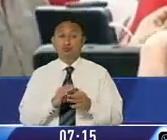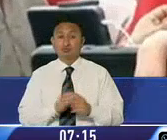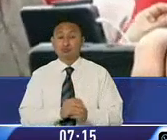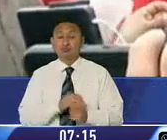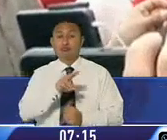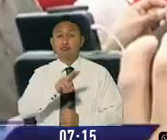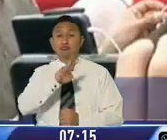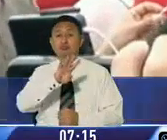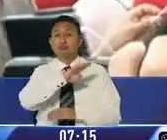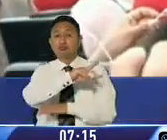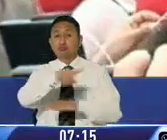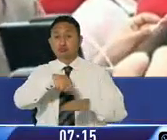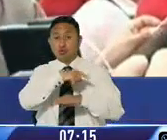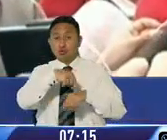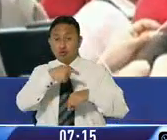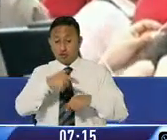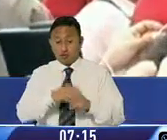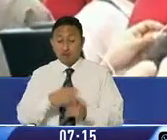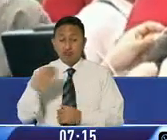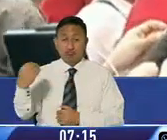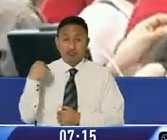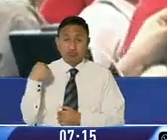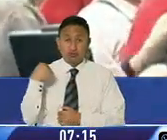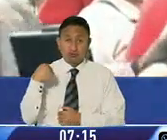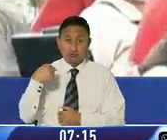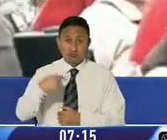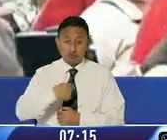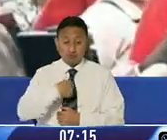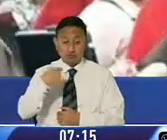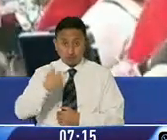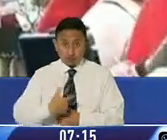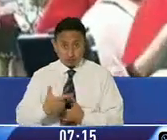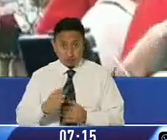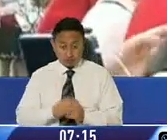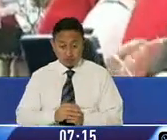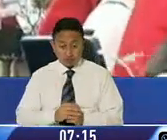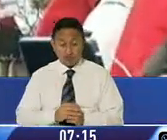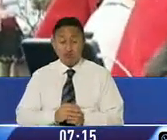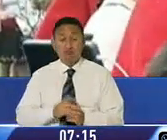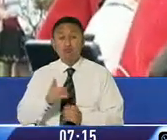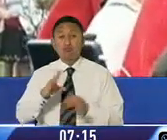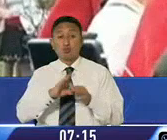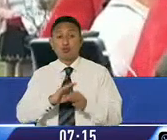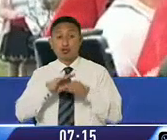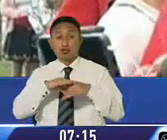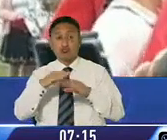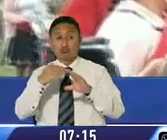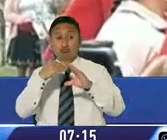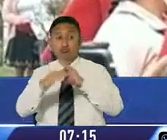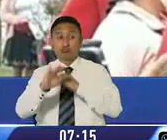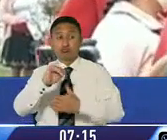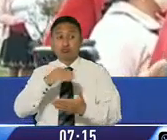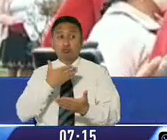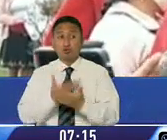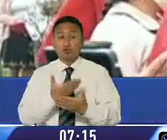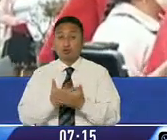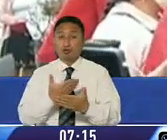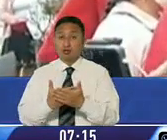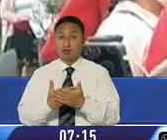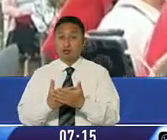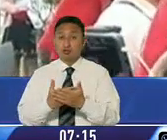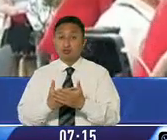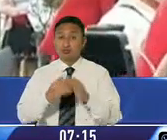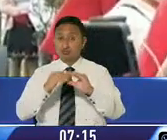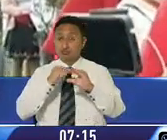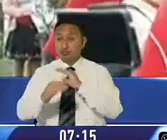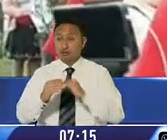de 24 horas hemos sido notificados y hemos enviado, compañeros, hemos enviado la justificación correspondiente.